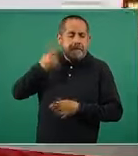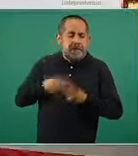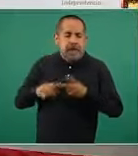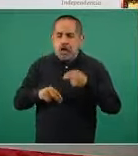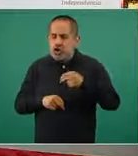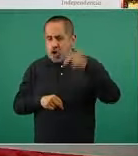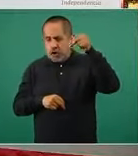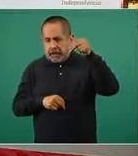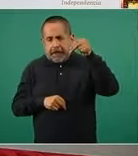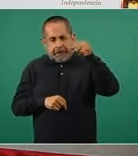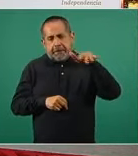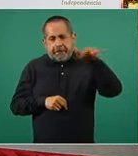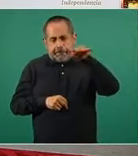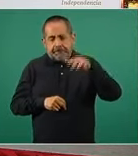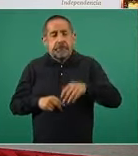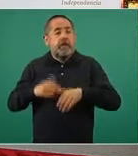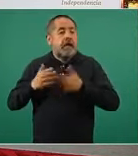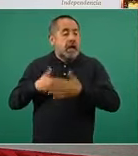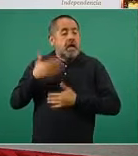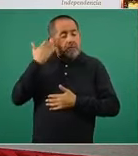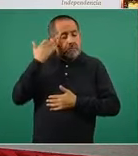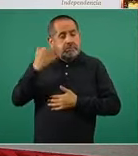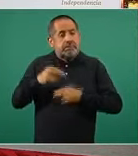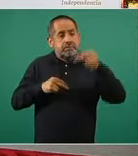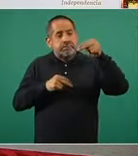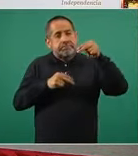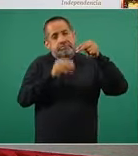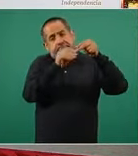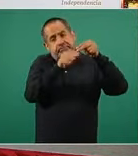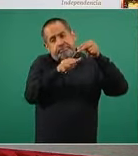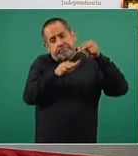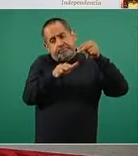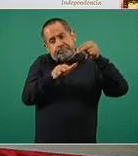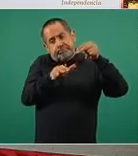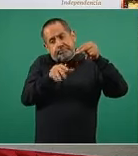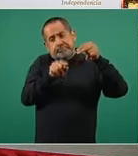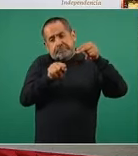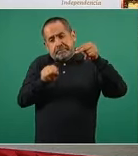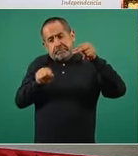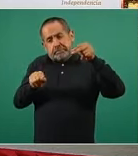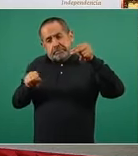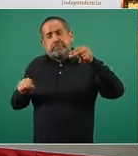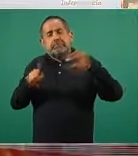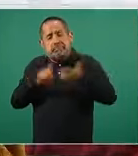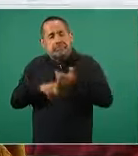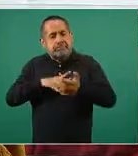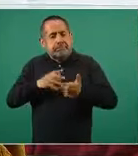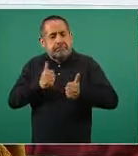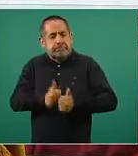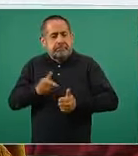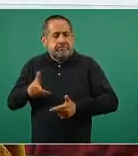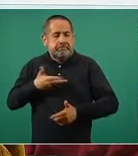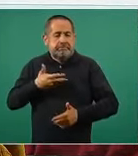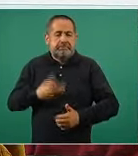norte y conforme avanzó, esta se distribuyó en diferentes entidades federativas.